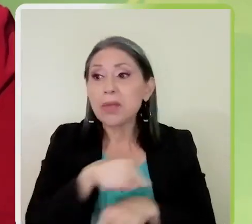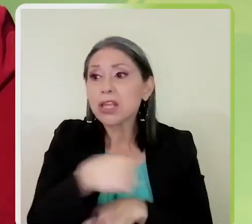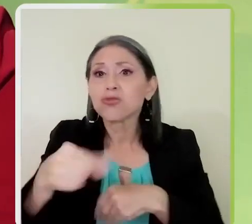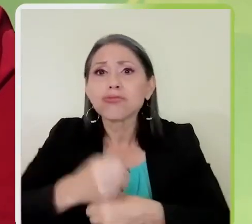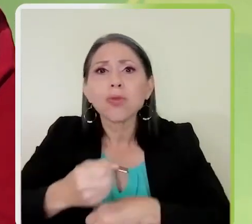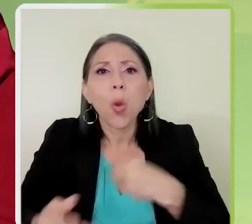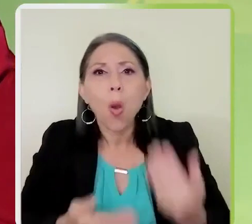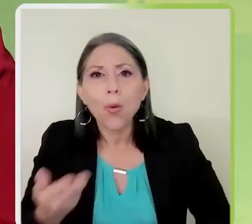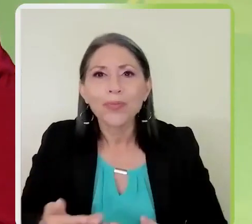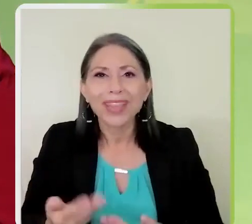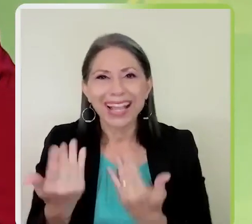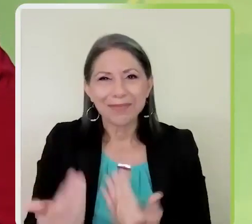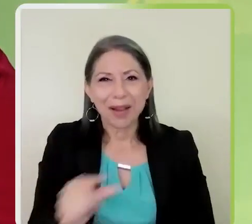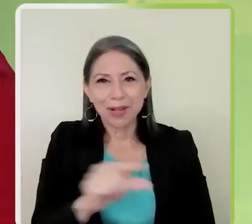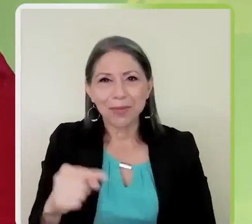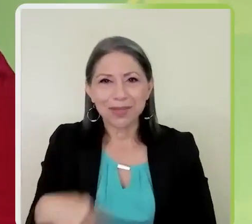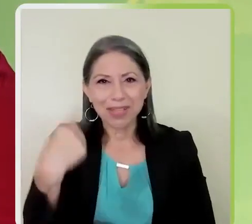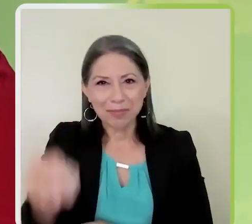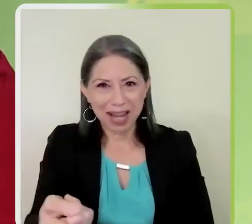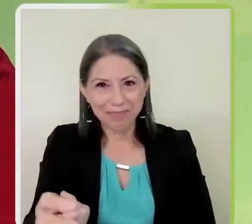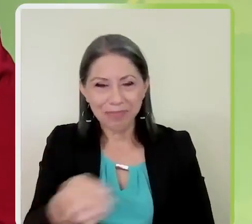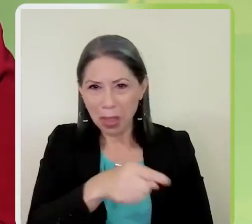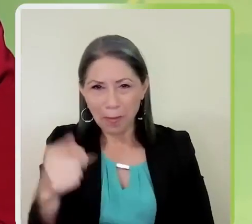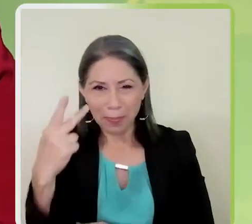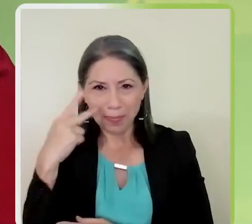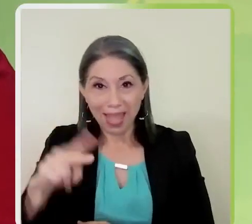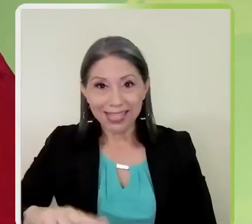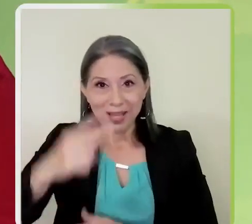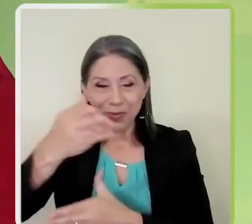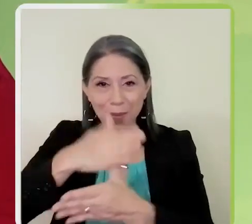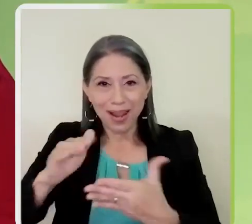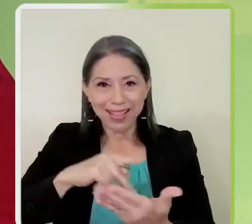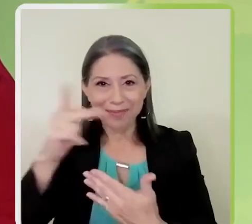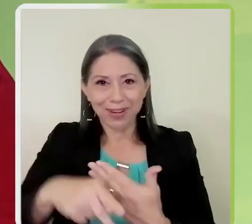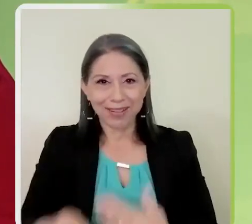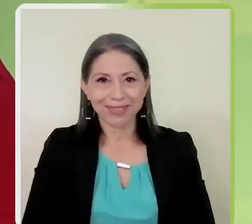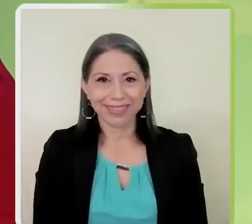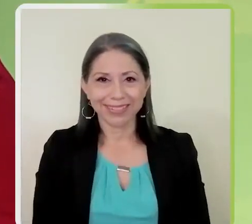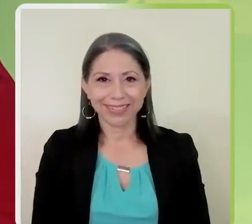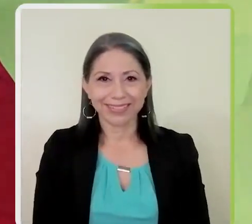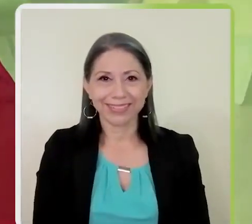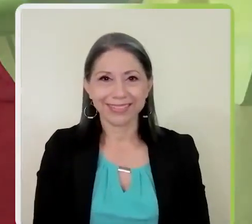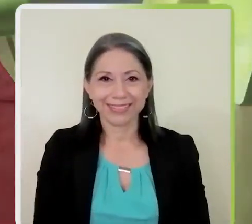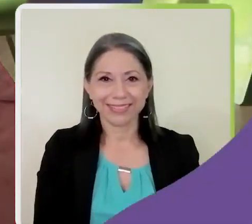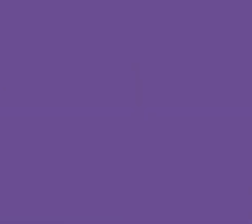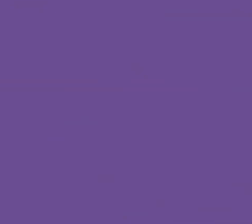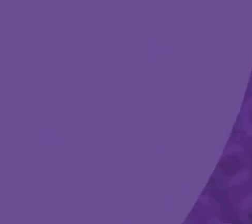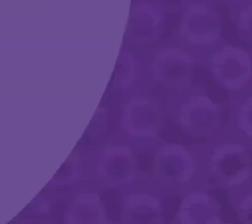los aportes que pueda dar. Le esperamos la próxima semana, así que no se vaya a perder esta segunda parte del programa.